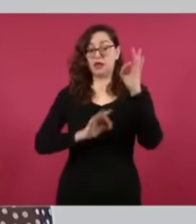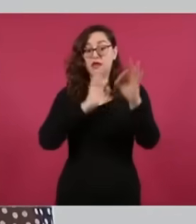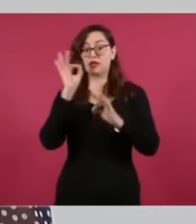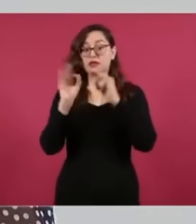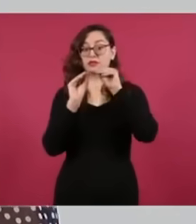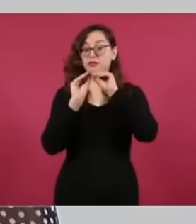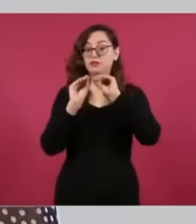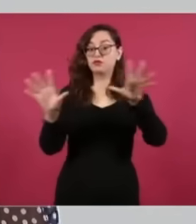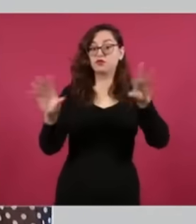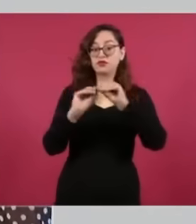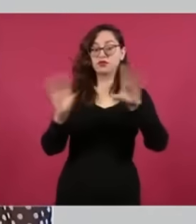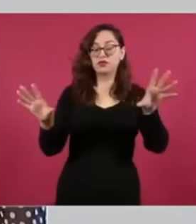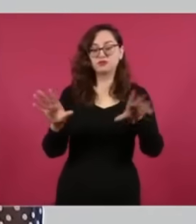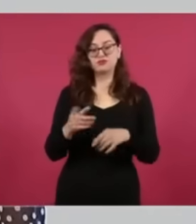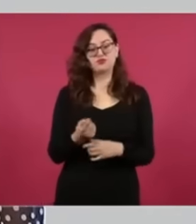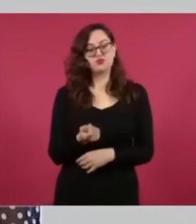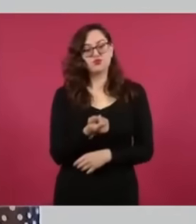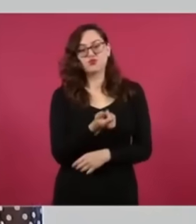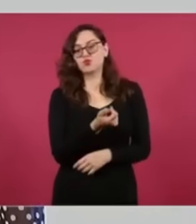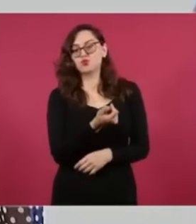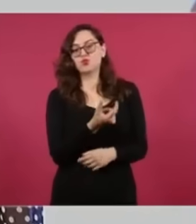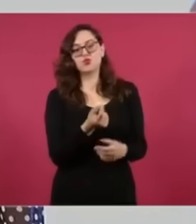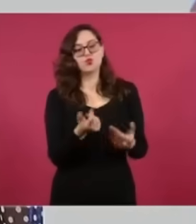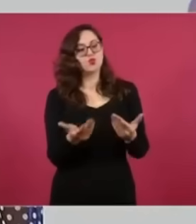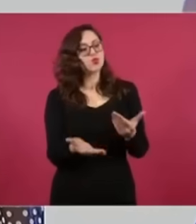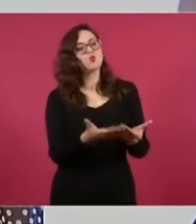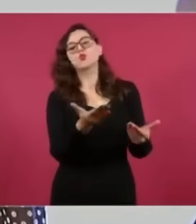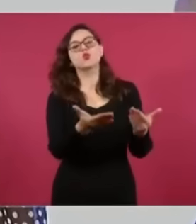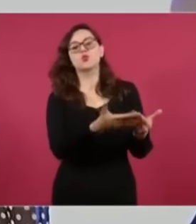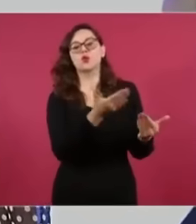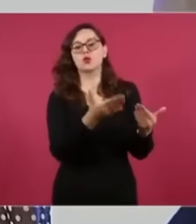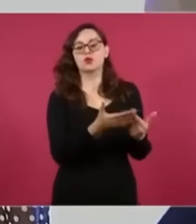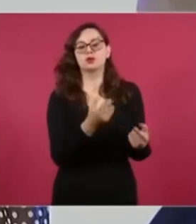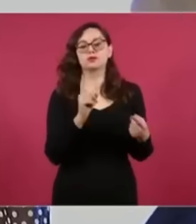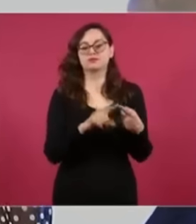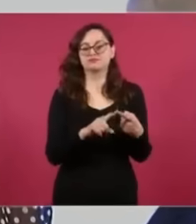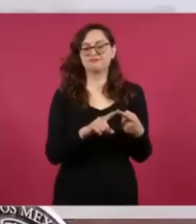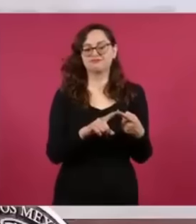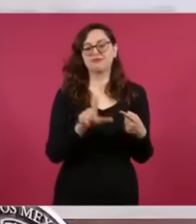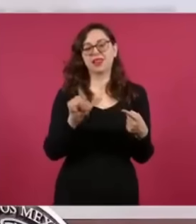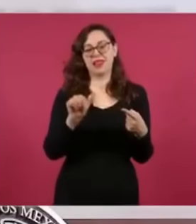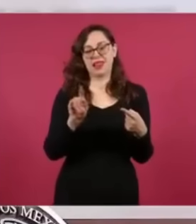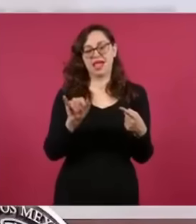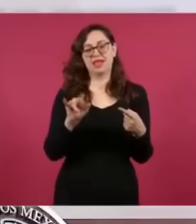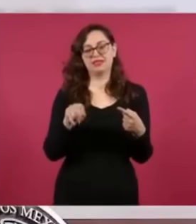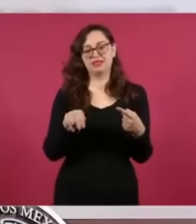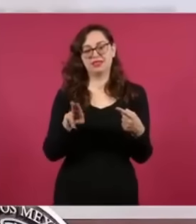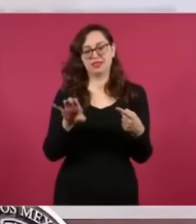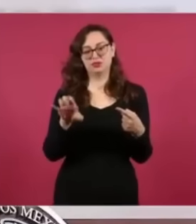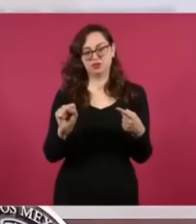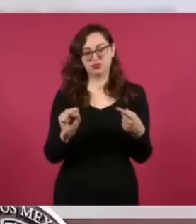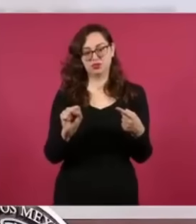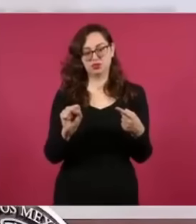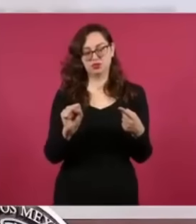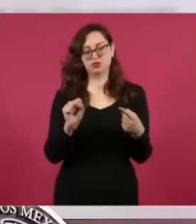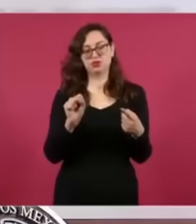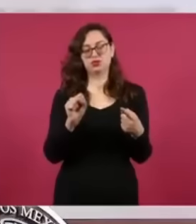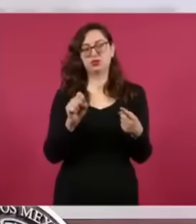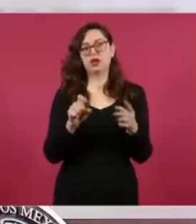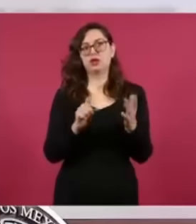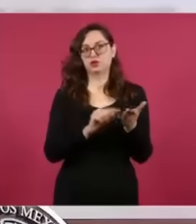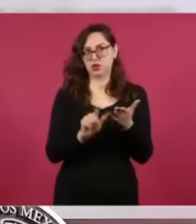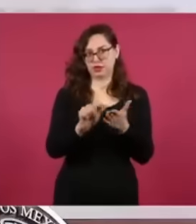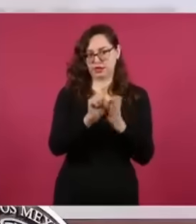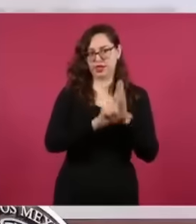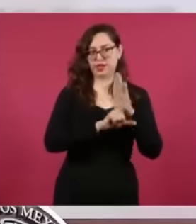Eran muy pocas, y entre las cuales se encuentran Latinus y en Twitter y en Instagram también,